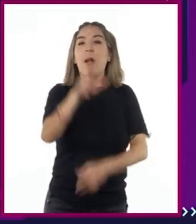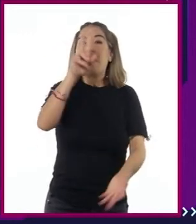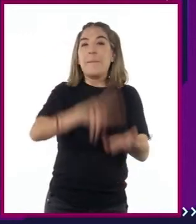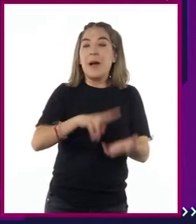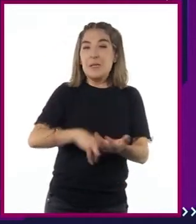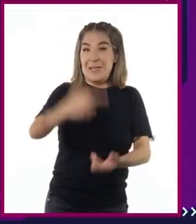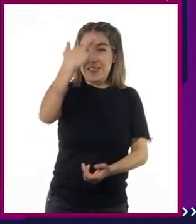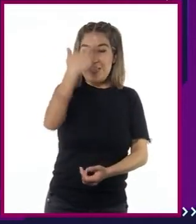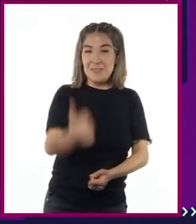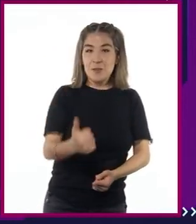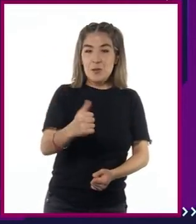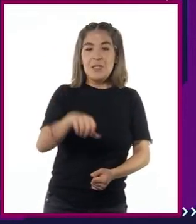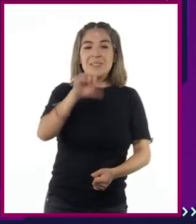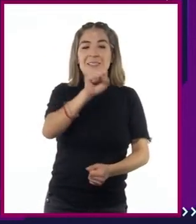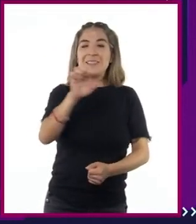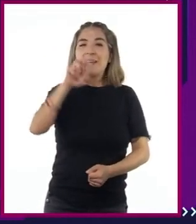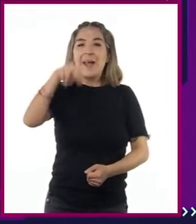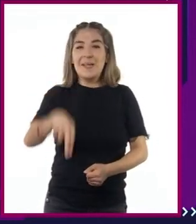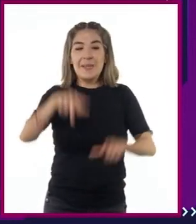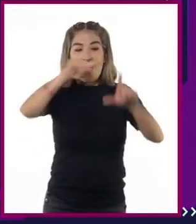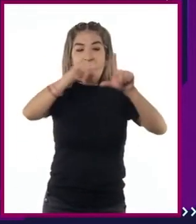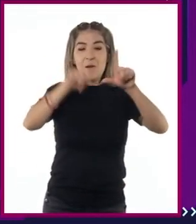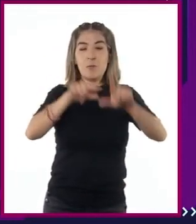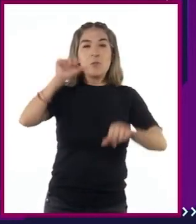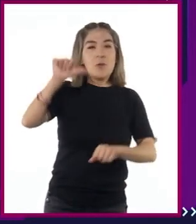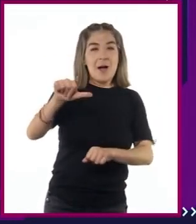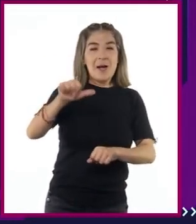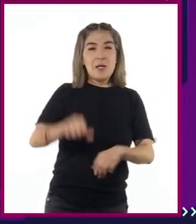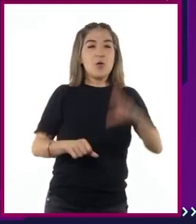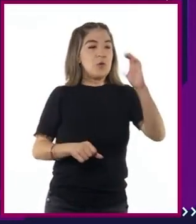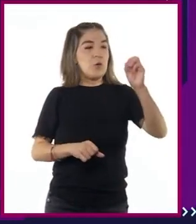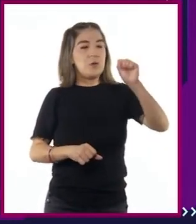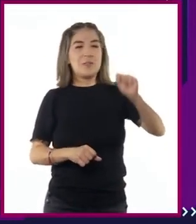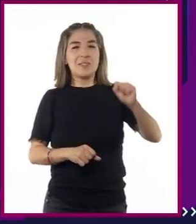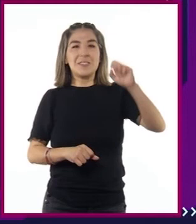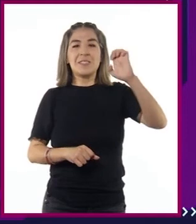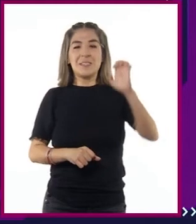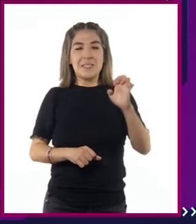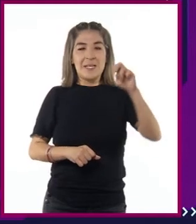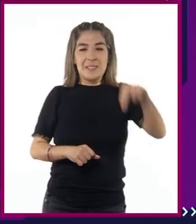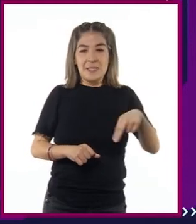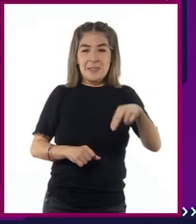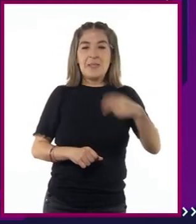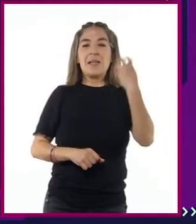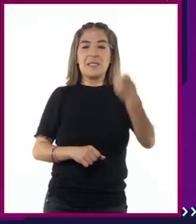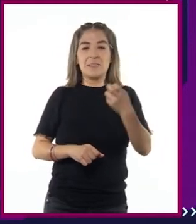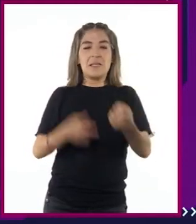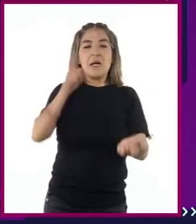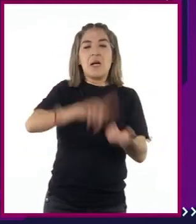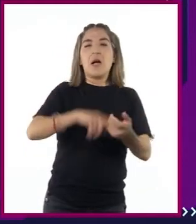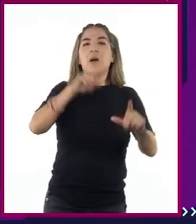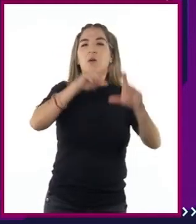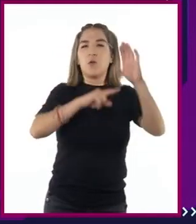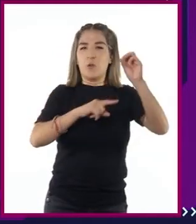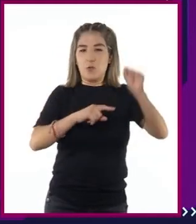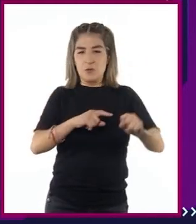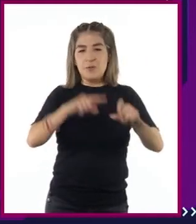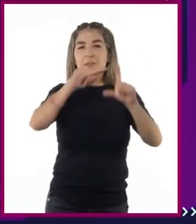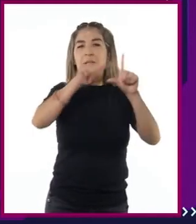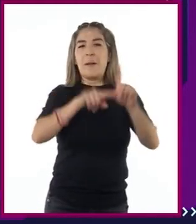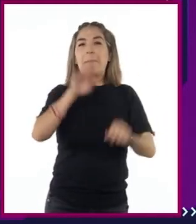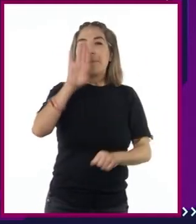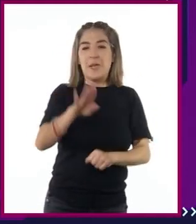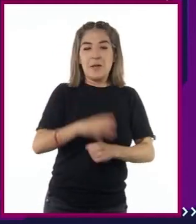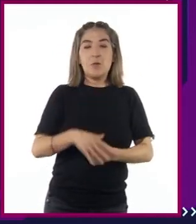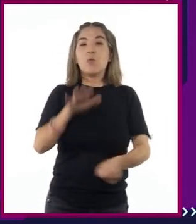razón seno del ángulo A y la razón coseno del ángulo B. Los resultados posibles son